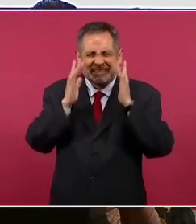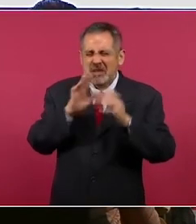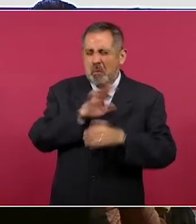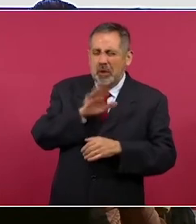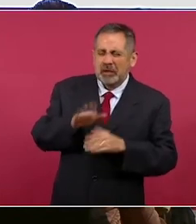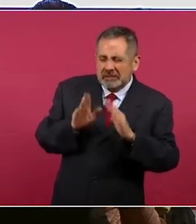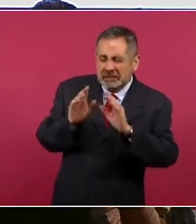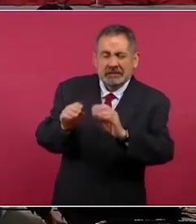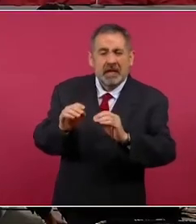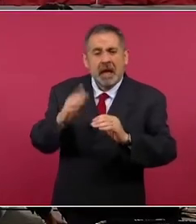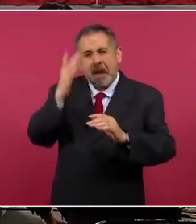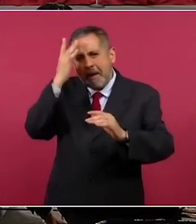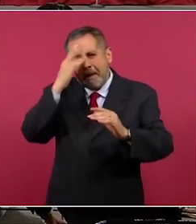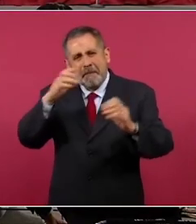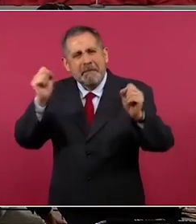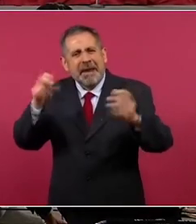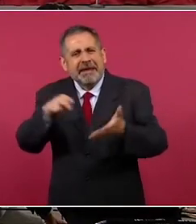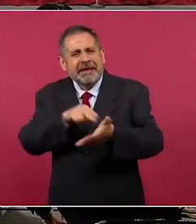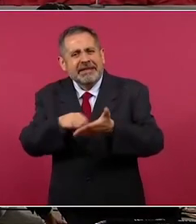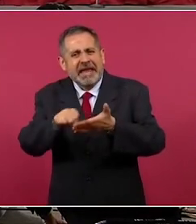magia negra